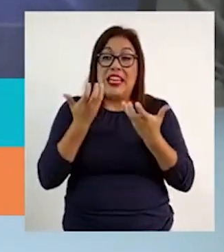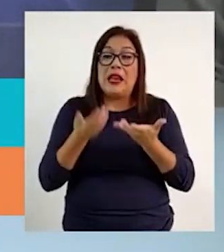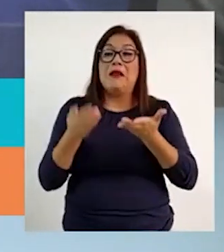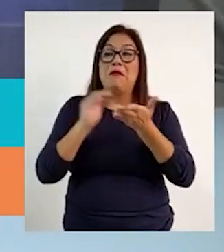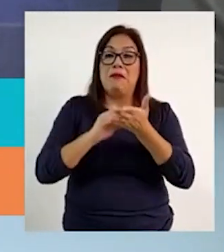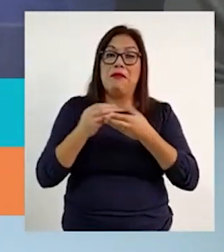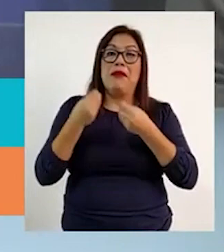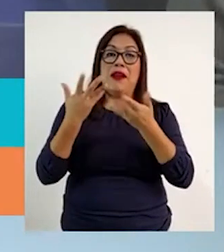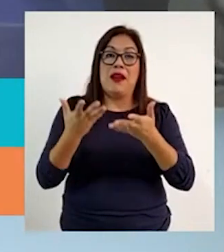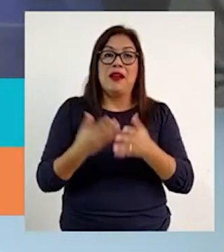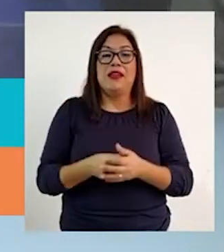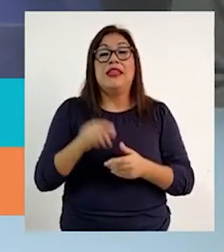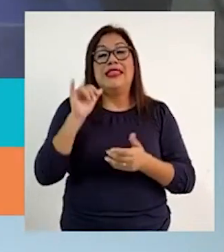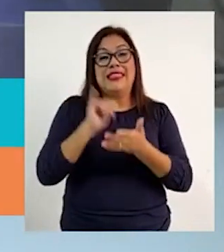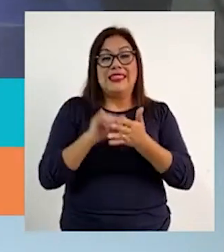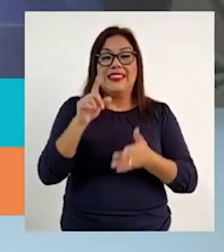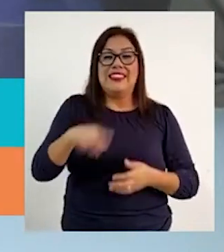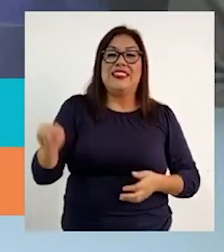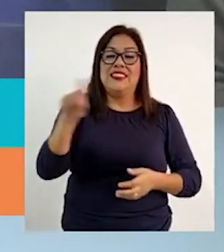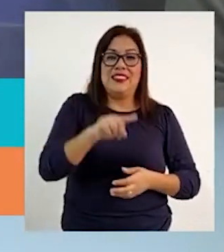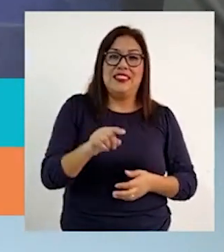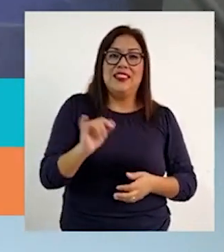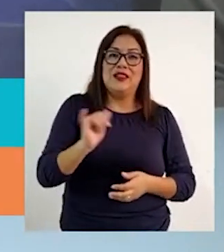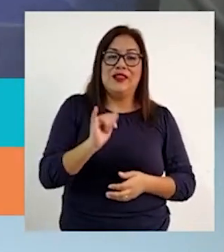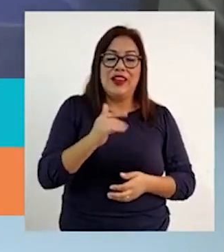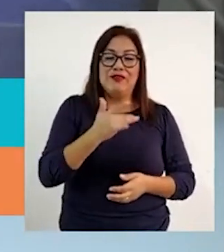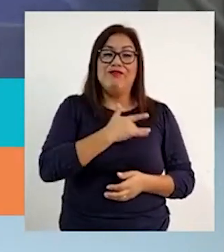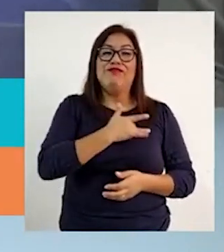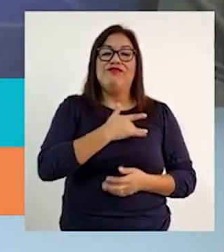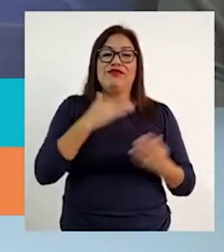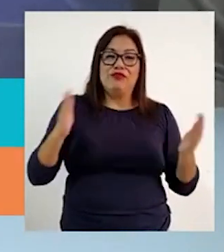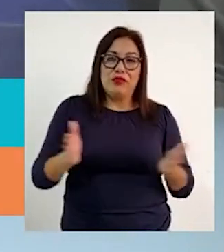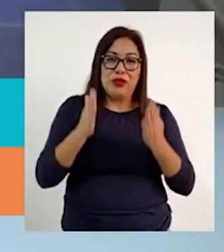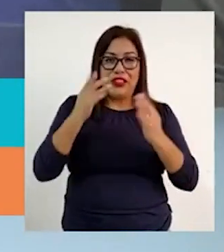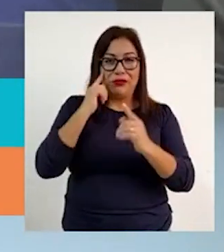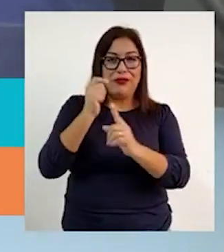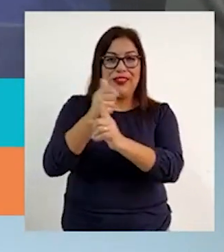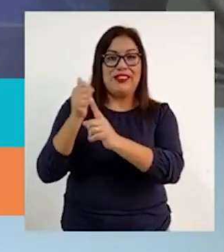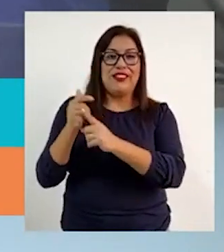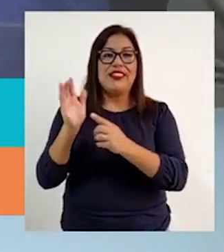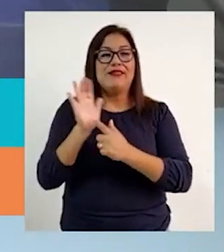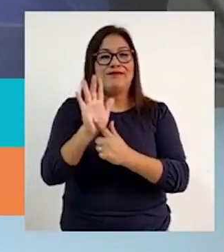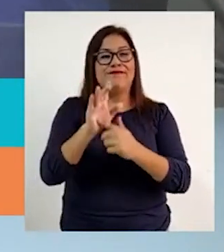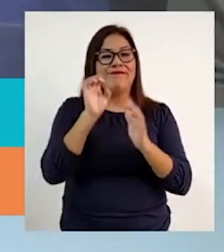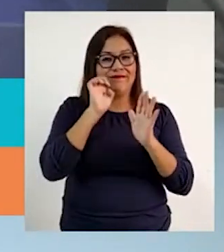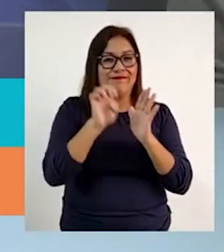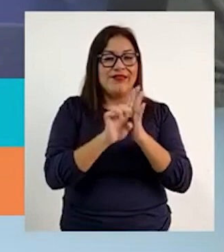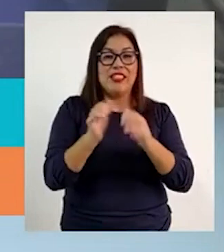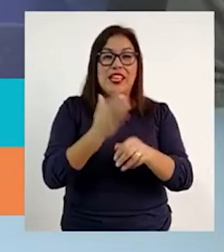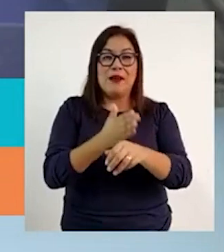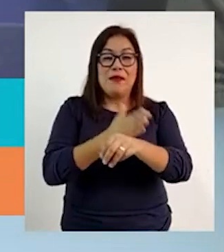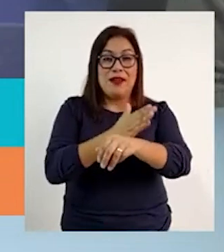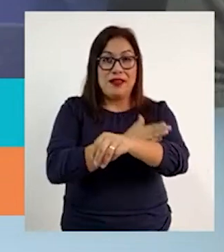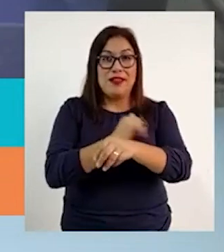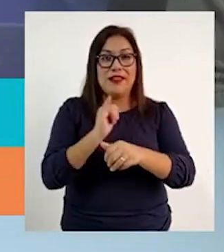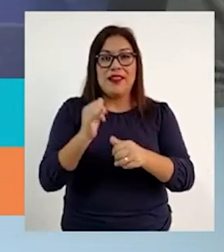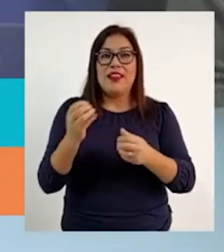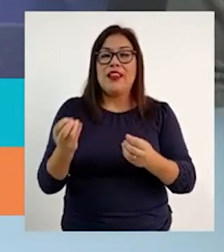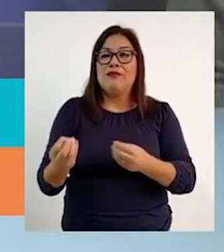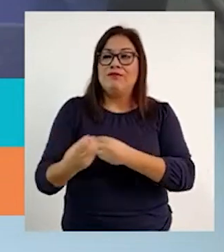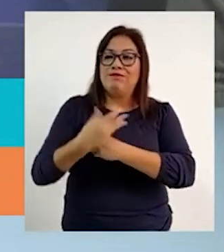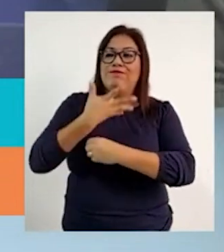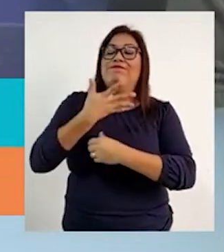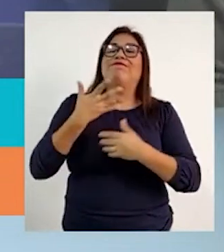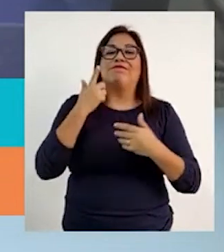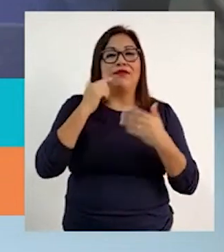ha marcado una motivación más para ellos, que son un ejemplo de perseverancia y de aspiración para la sociedad.